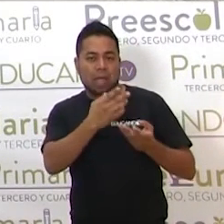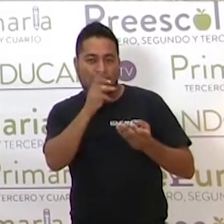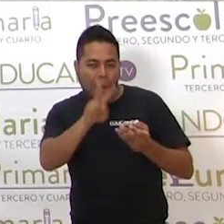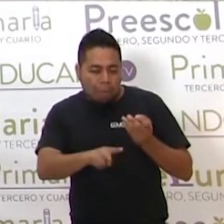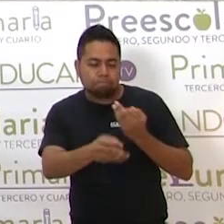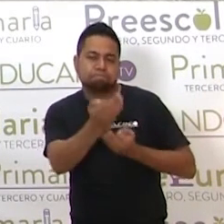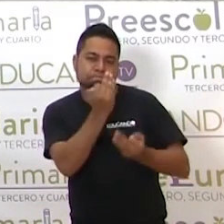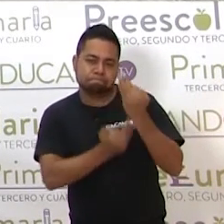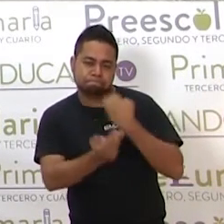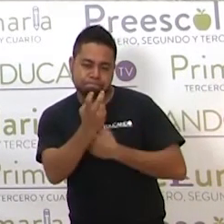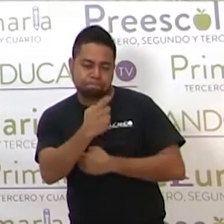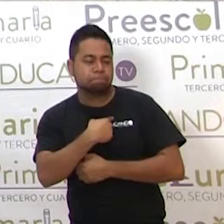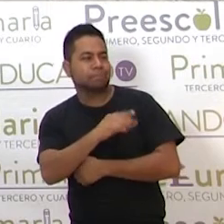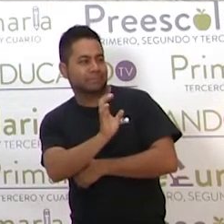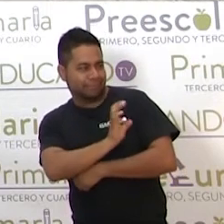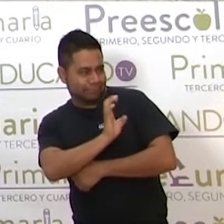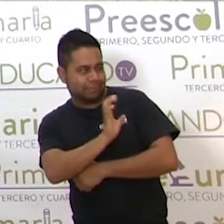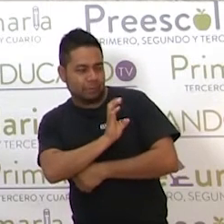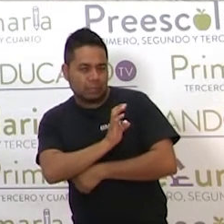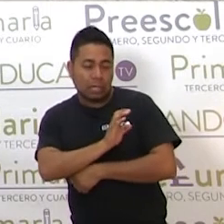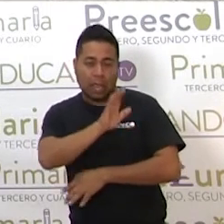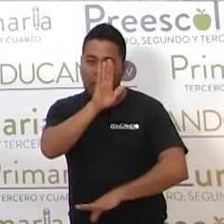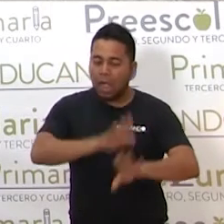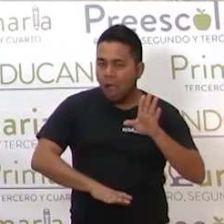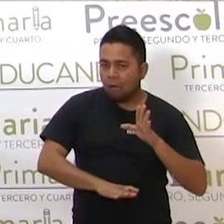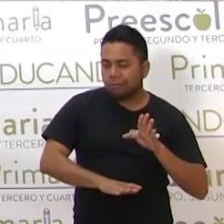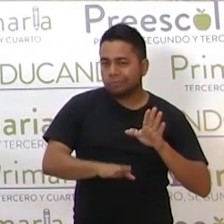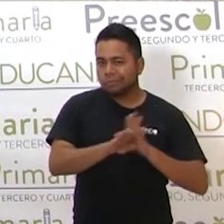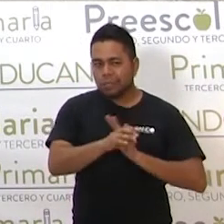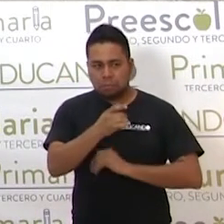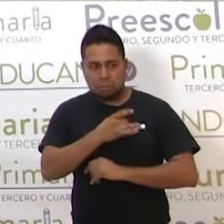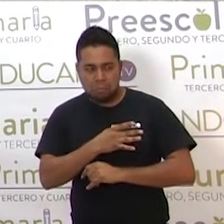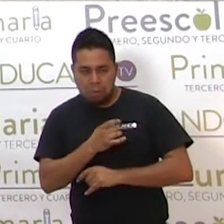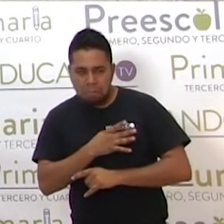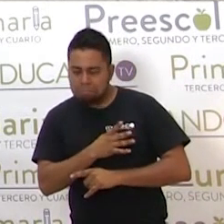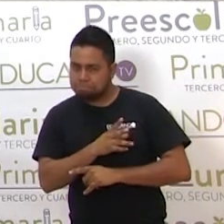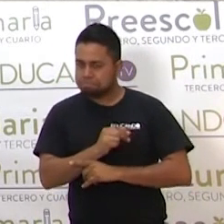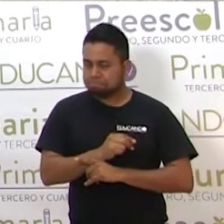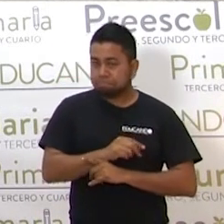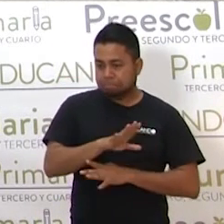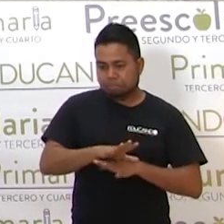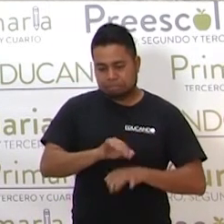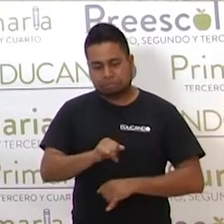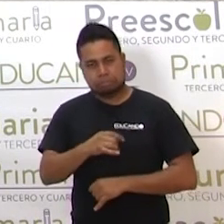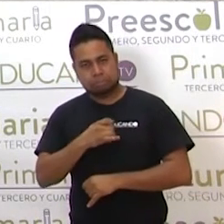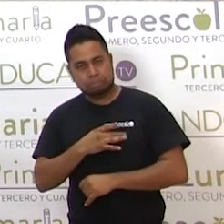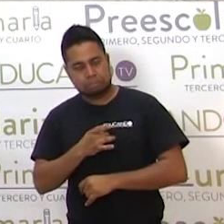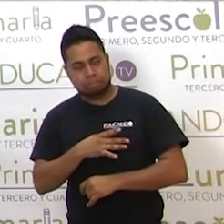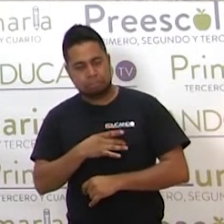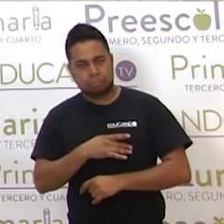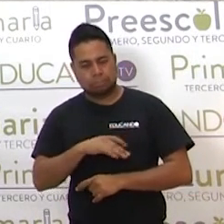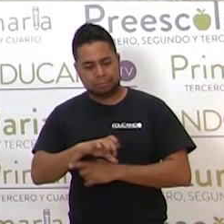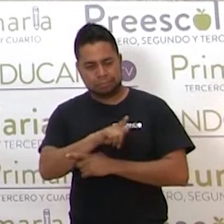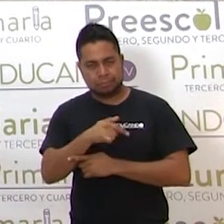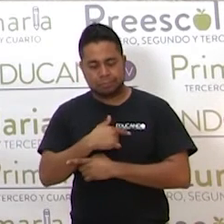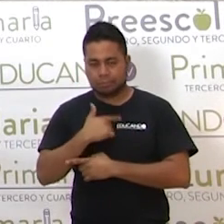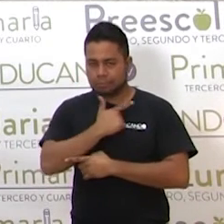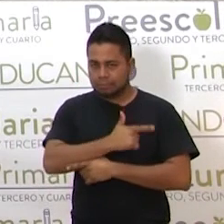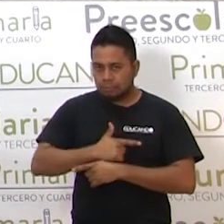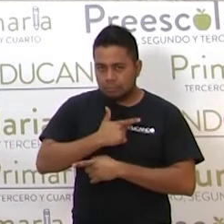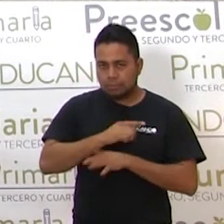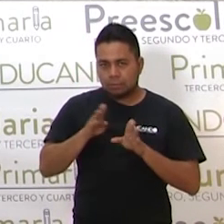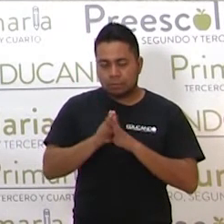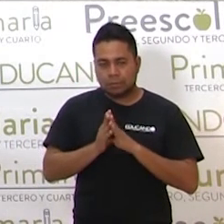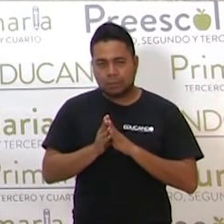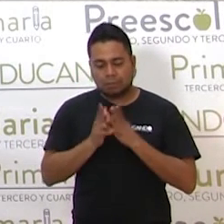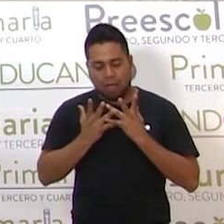quiero. A veces no le tengo tanto miedo al infierno, pero a veces sí. Luego me gusta darme mis buenos